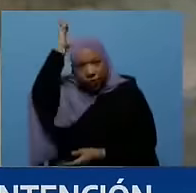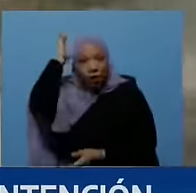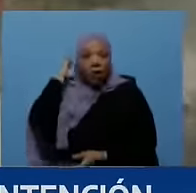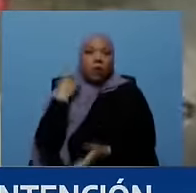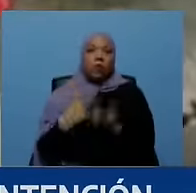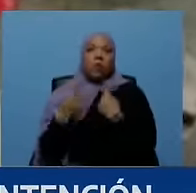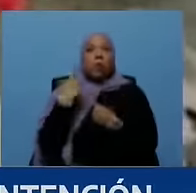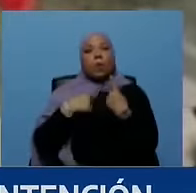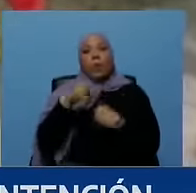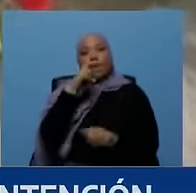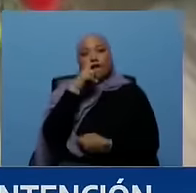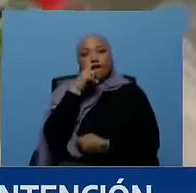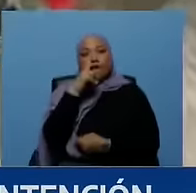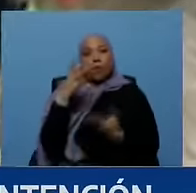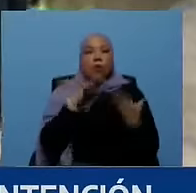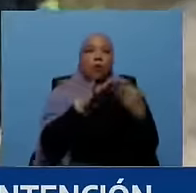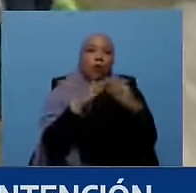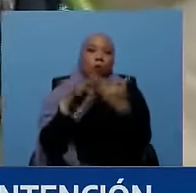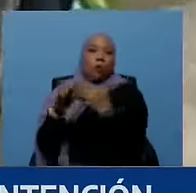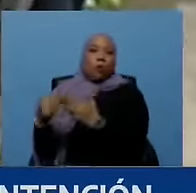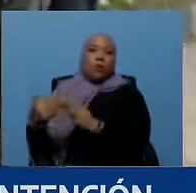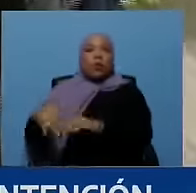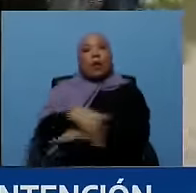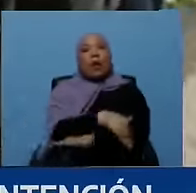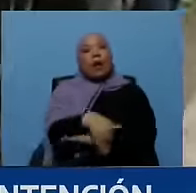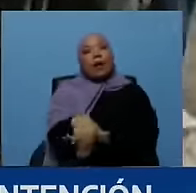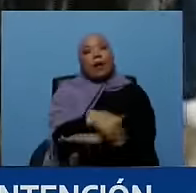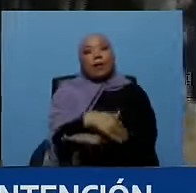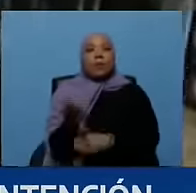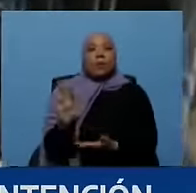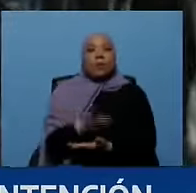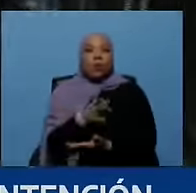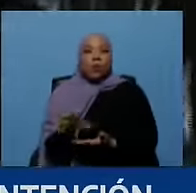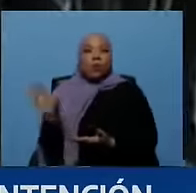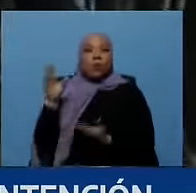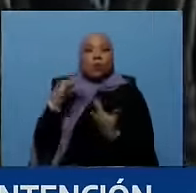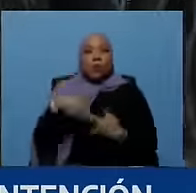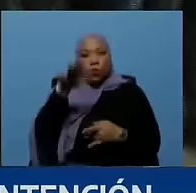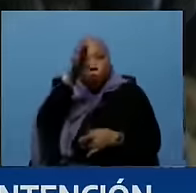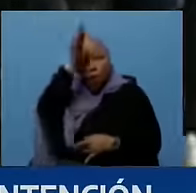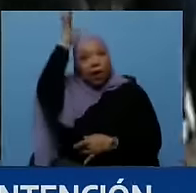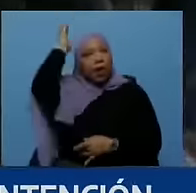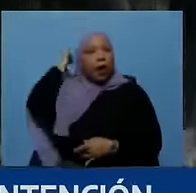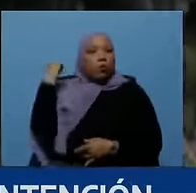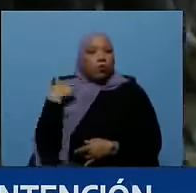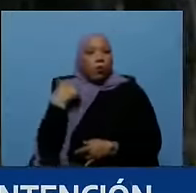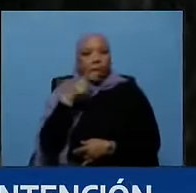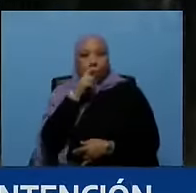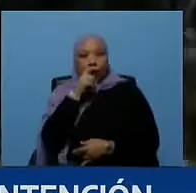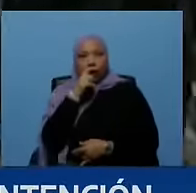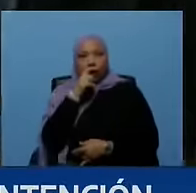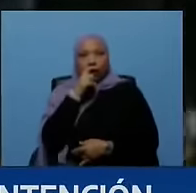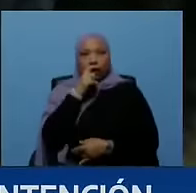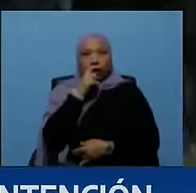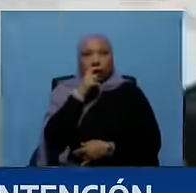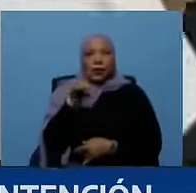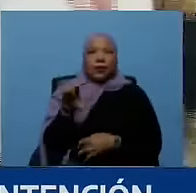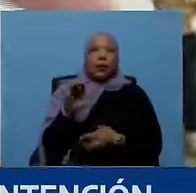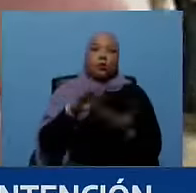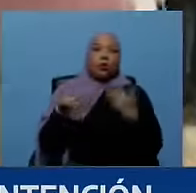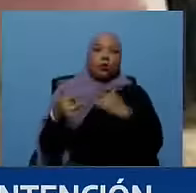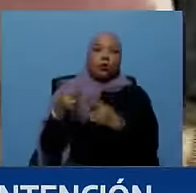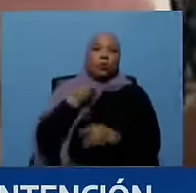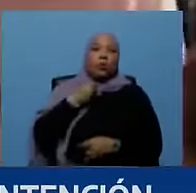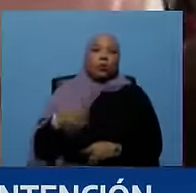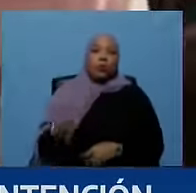pinto, con las comunas en la calle. Ahí viene mi gallo pinto, que no pudo con